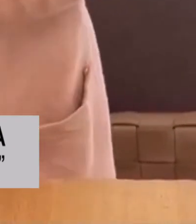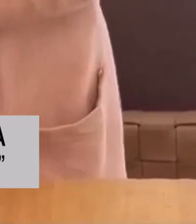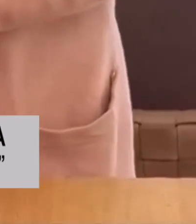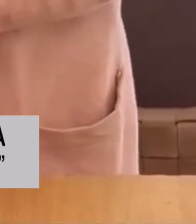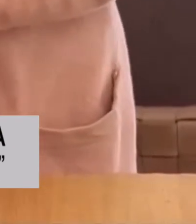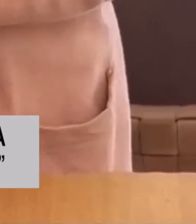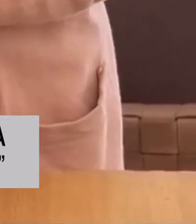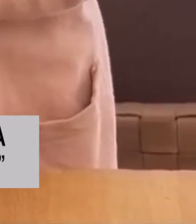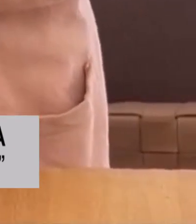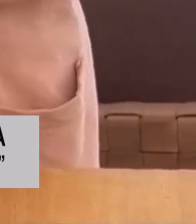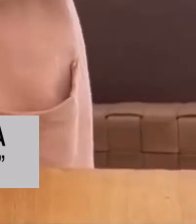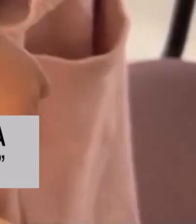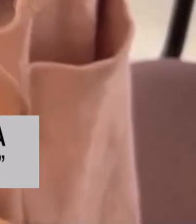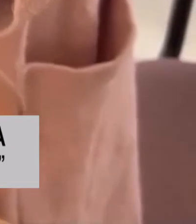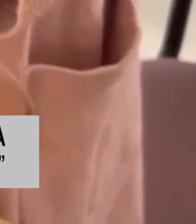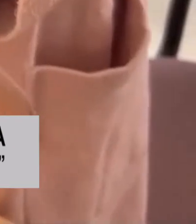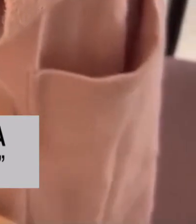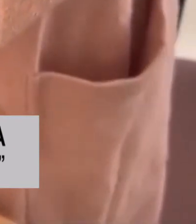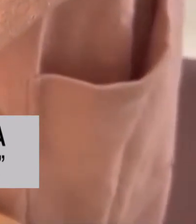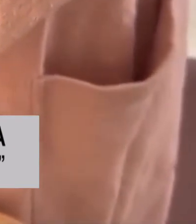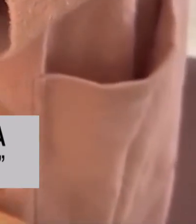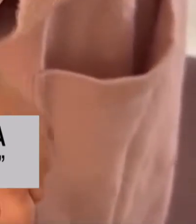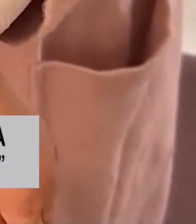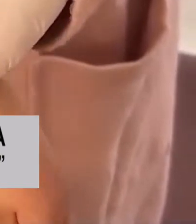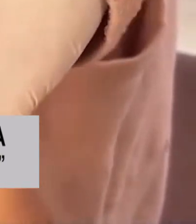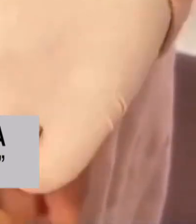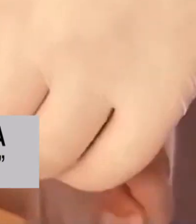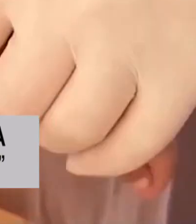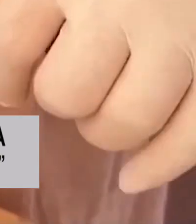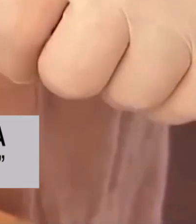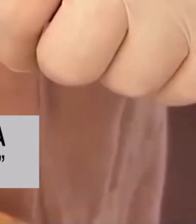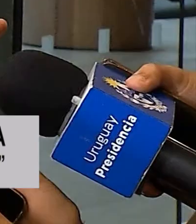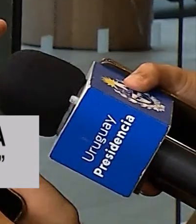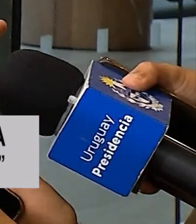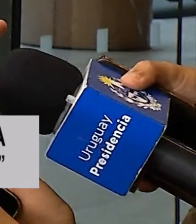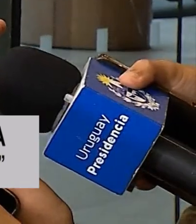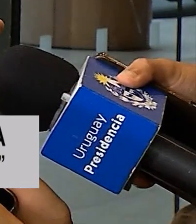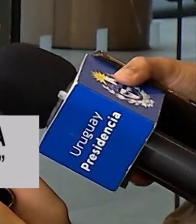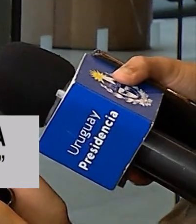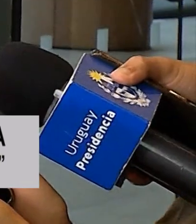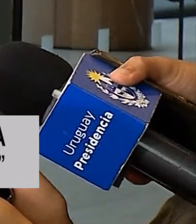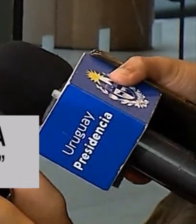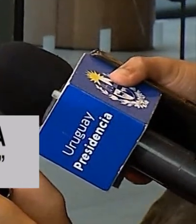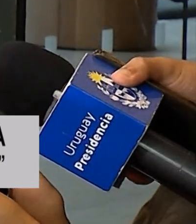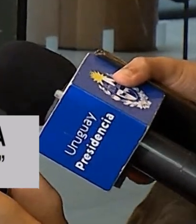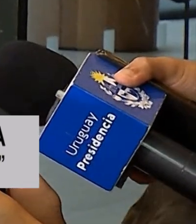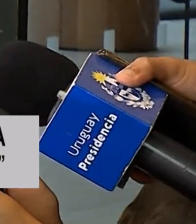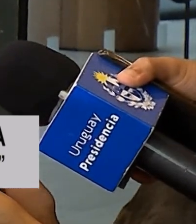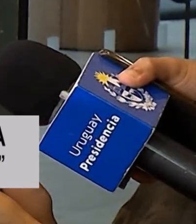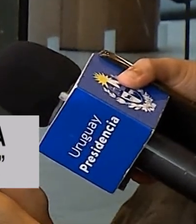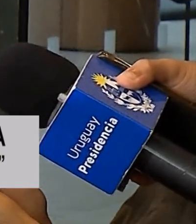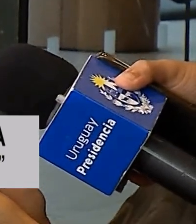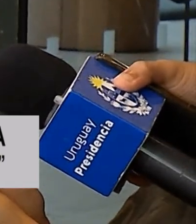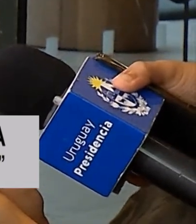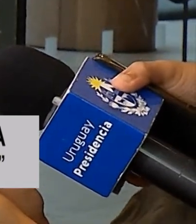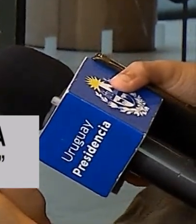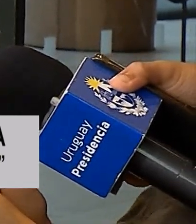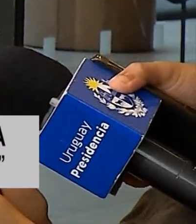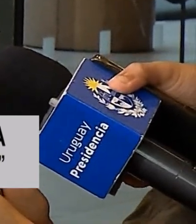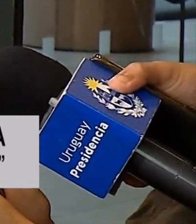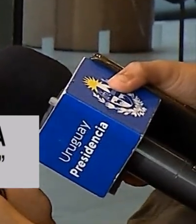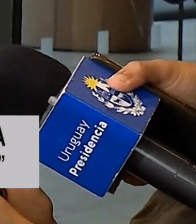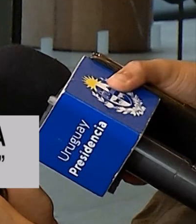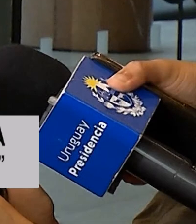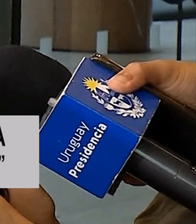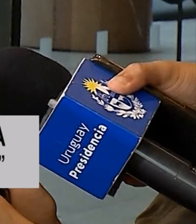todos los rehenes. Podría servir para buscar un camino hacia una paz sostenible, indicó. Creemos que la paz duradera solo se puede sostener en una solución de